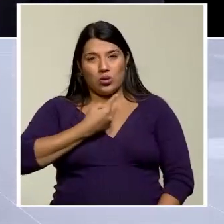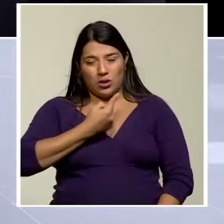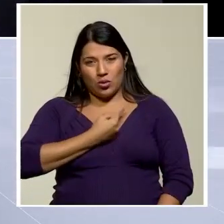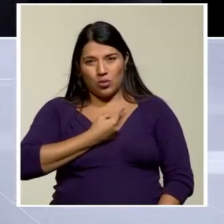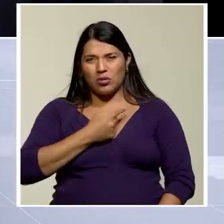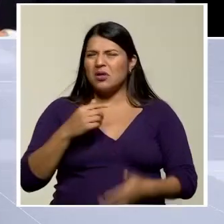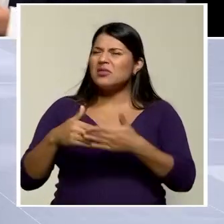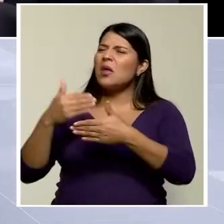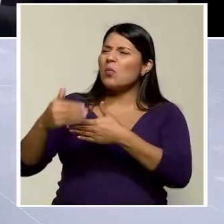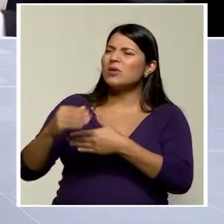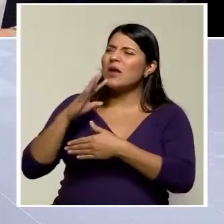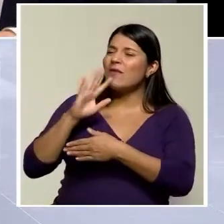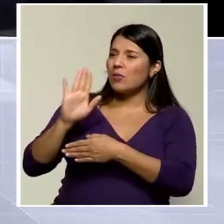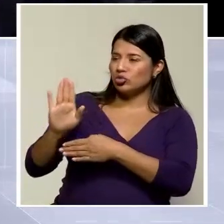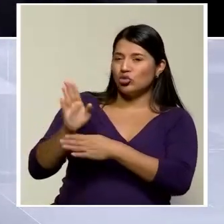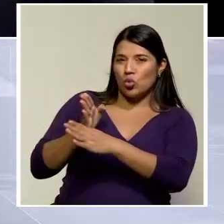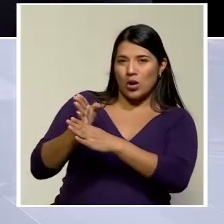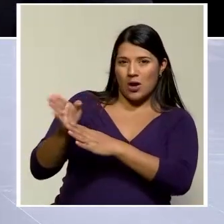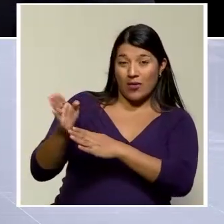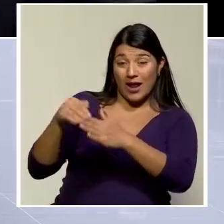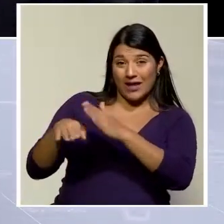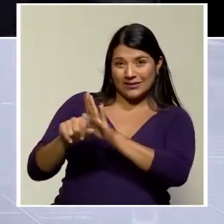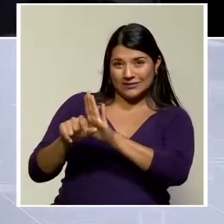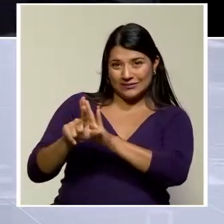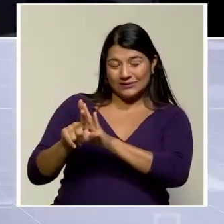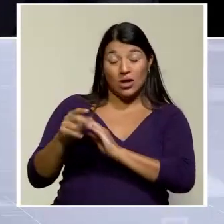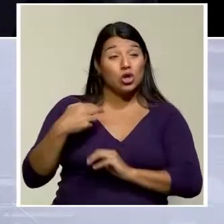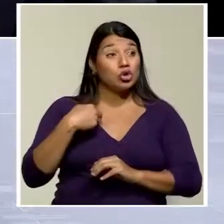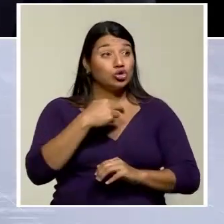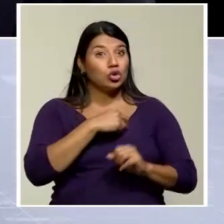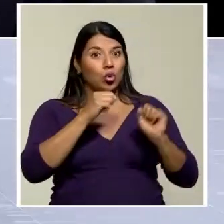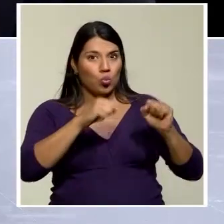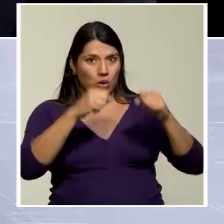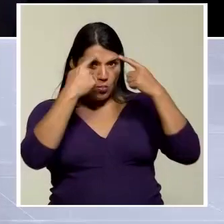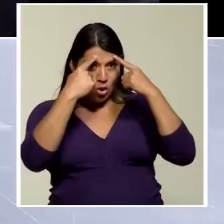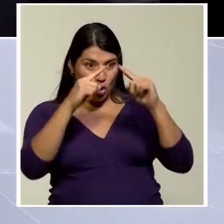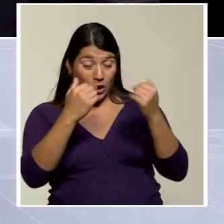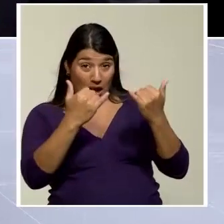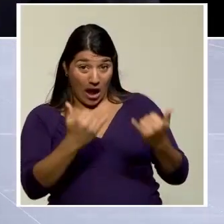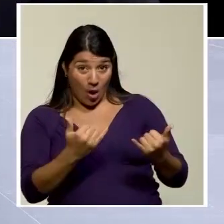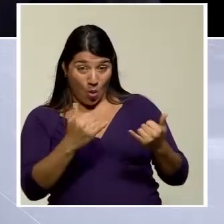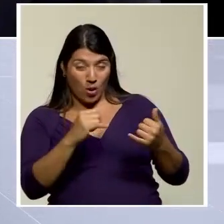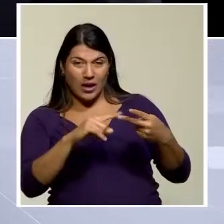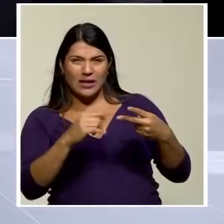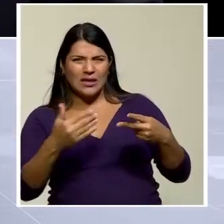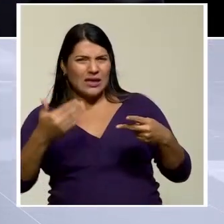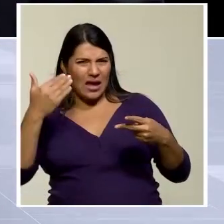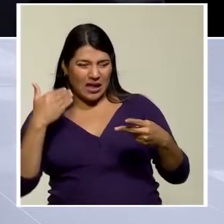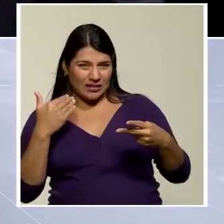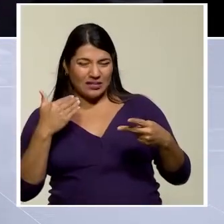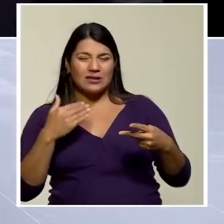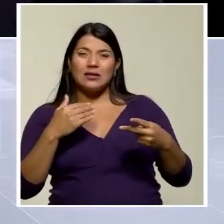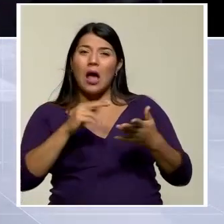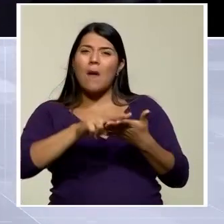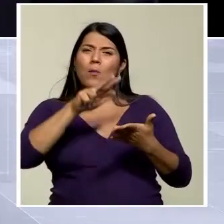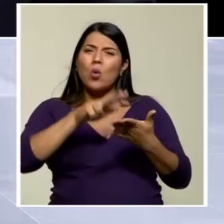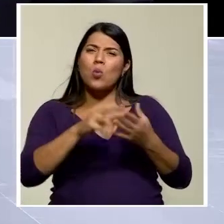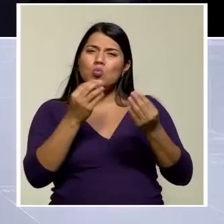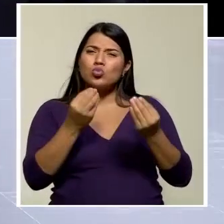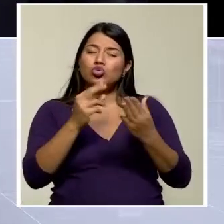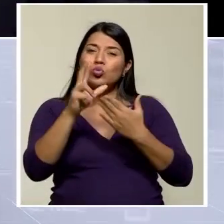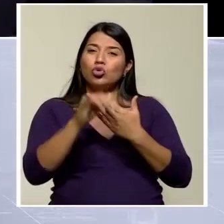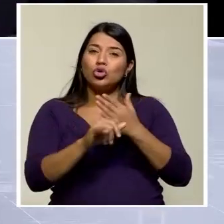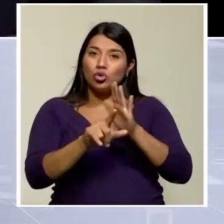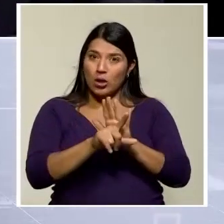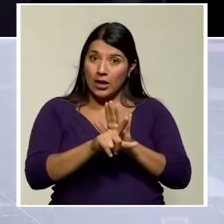Ahora vamos a hablar de la trayectoria del FA en Asamblea. Hemos logrado en este periodo y en el periodo anterior la aprobación de muchos proyectos de